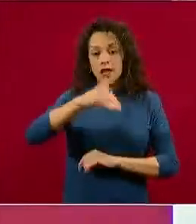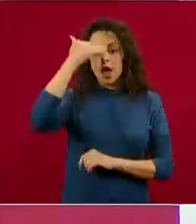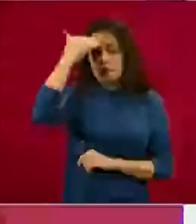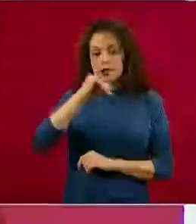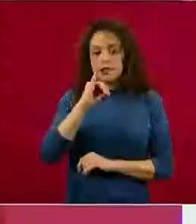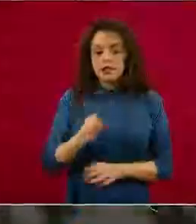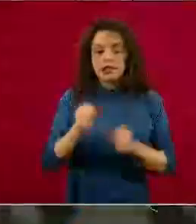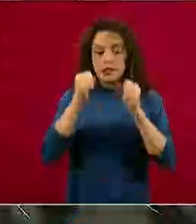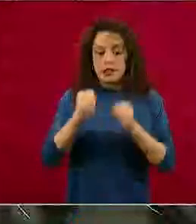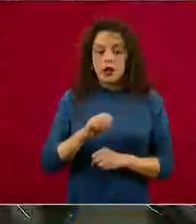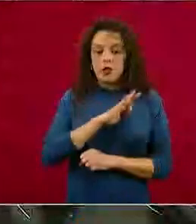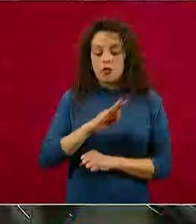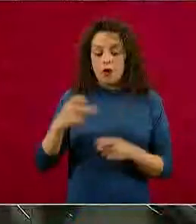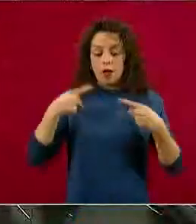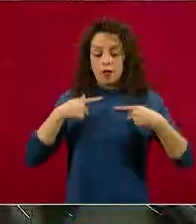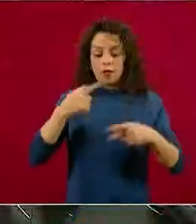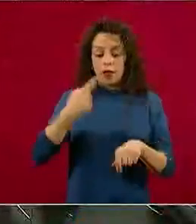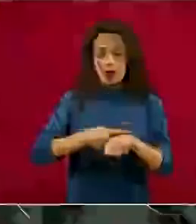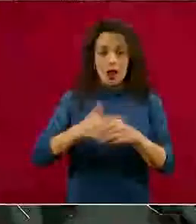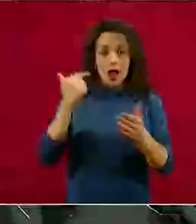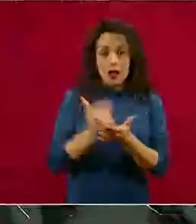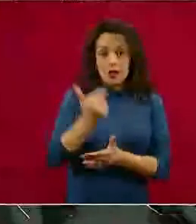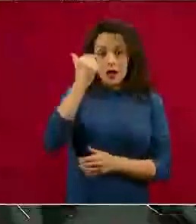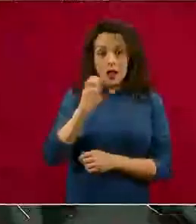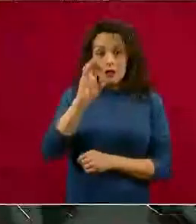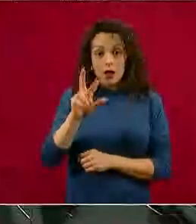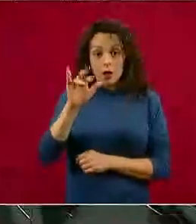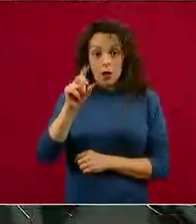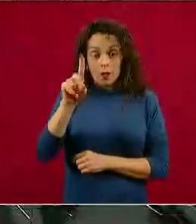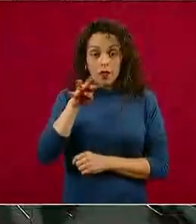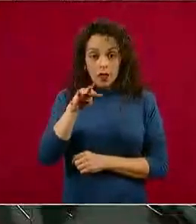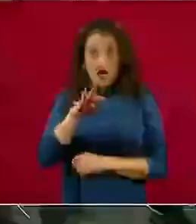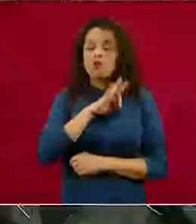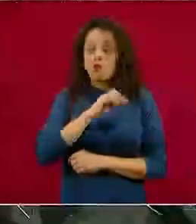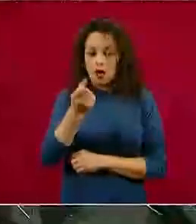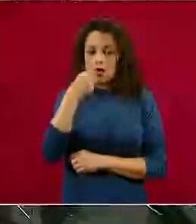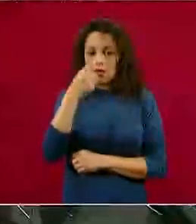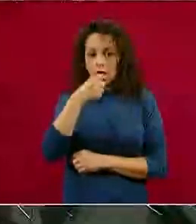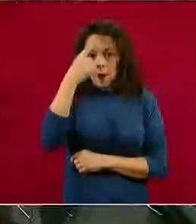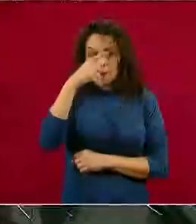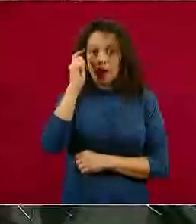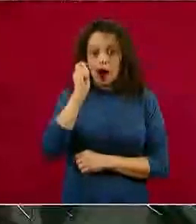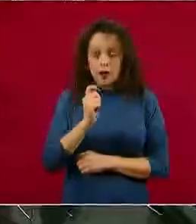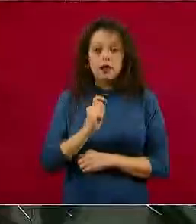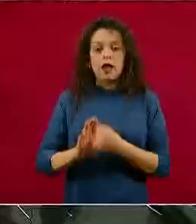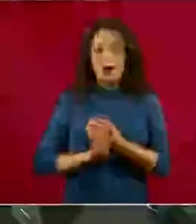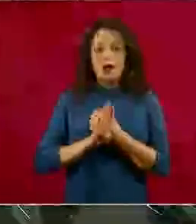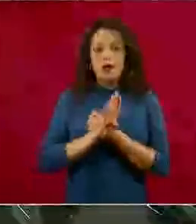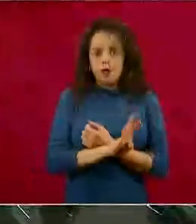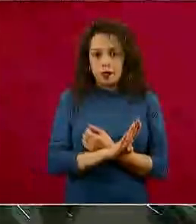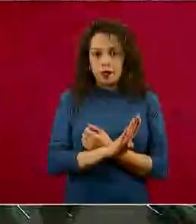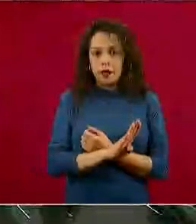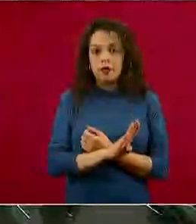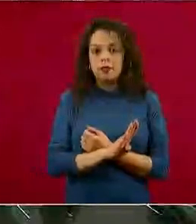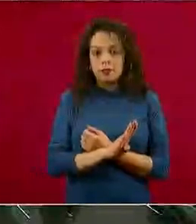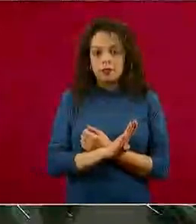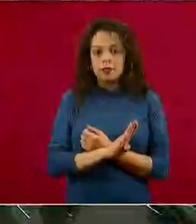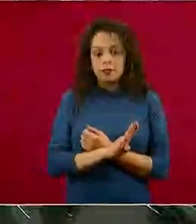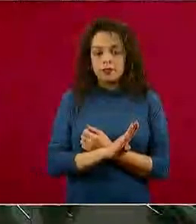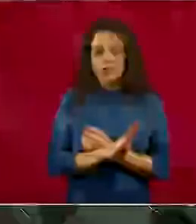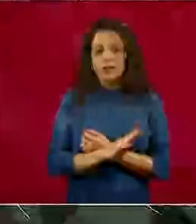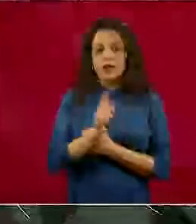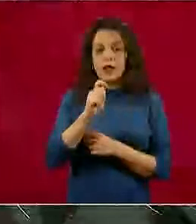tratamiento de casos graves de COVID-19 y lo que logra es reducir la probabilidad de muerte, es decir, reduce la